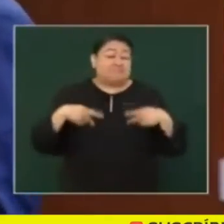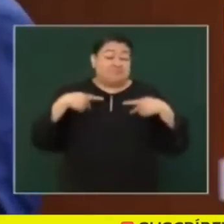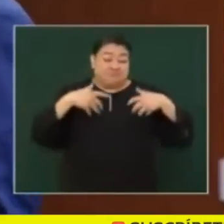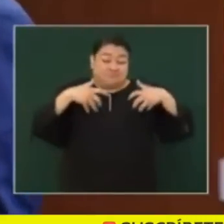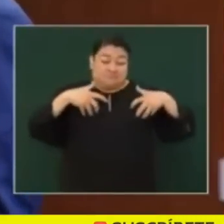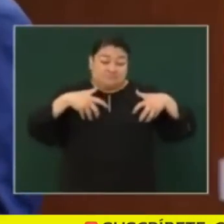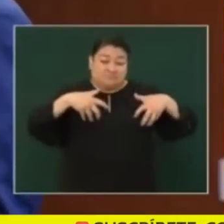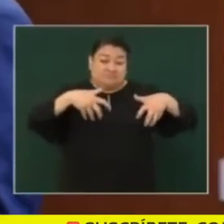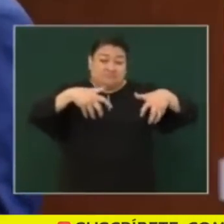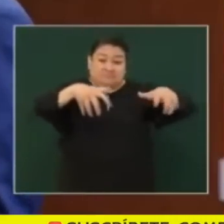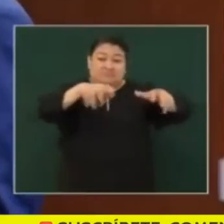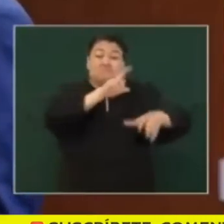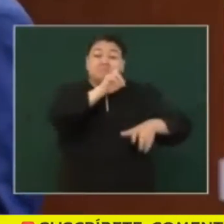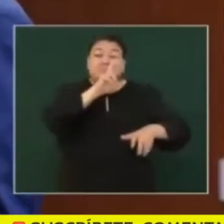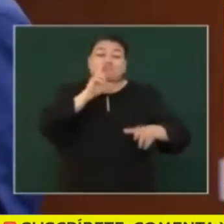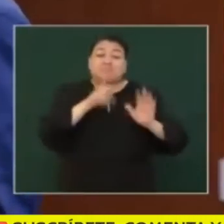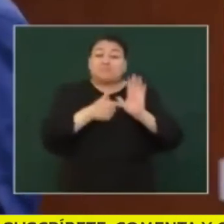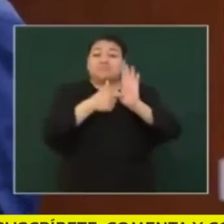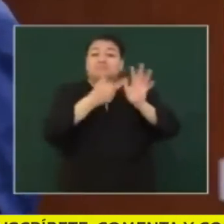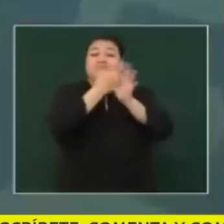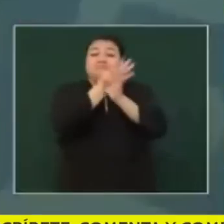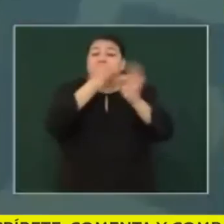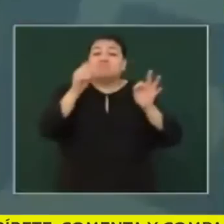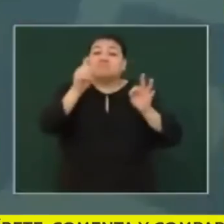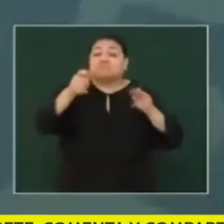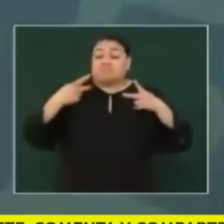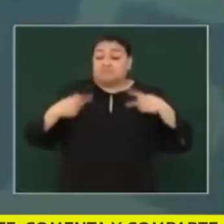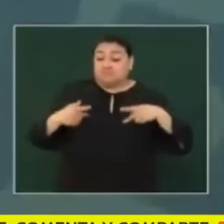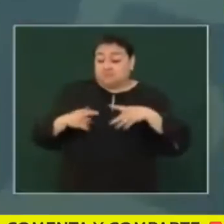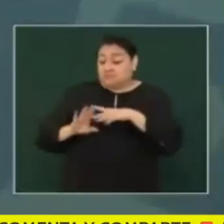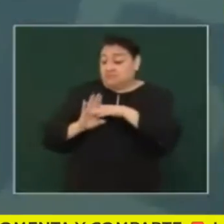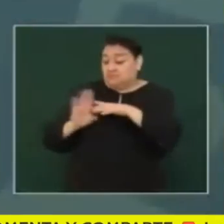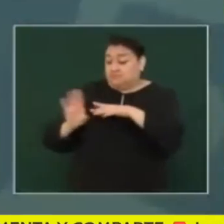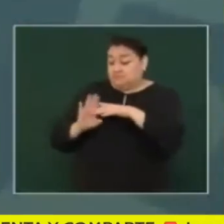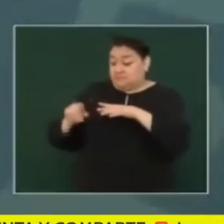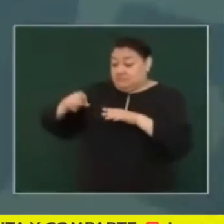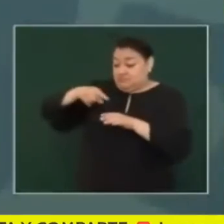de estadounidenses que los migrantes